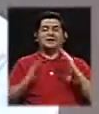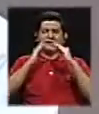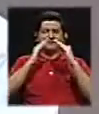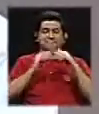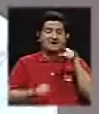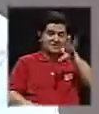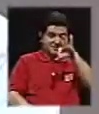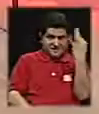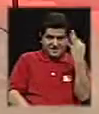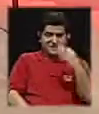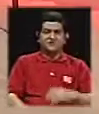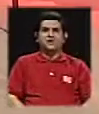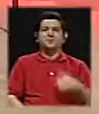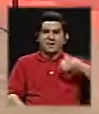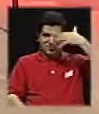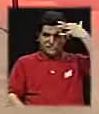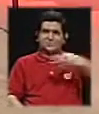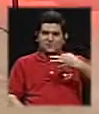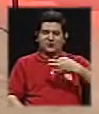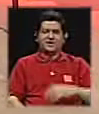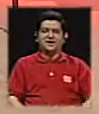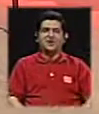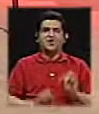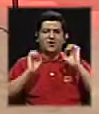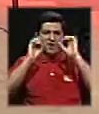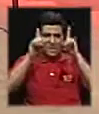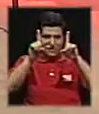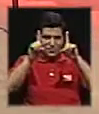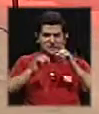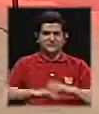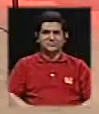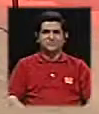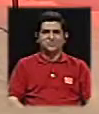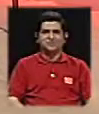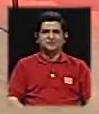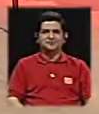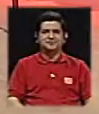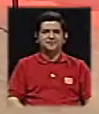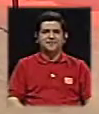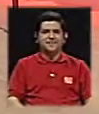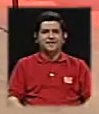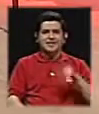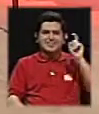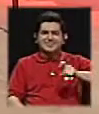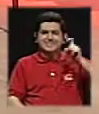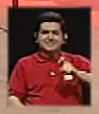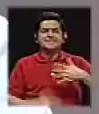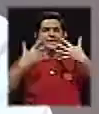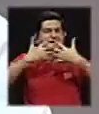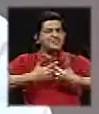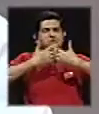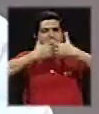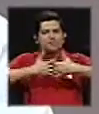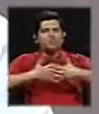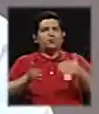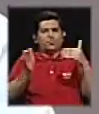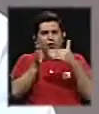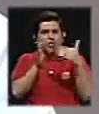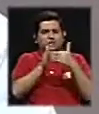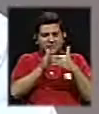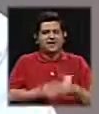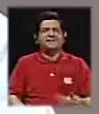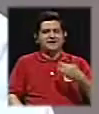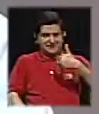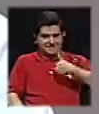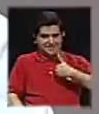cuanto a esto, yo creo que la educación es fundamental motor para la recuperación